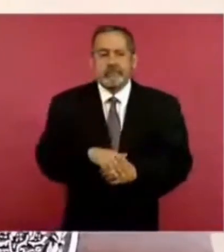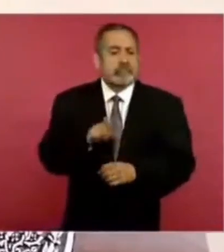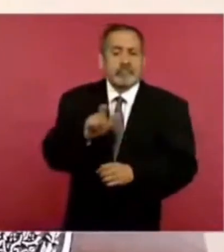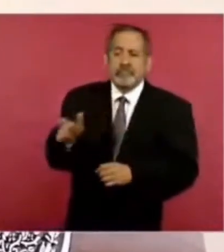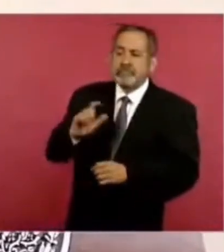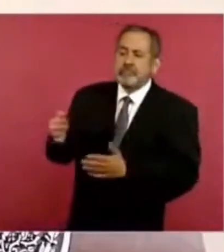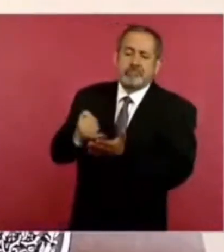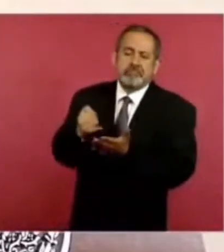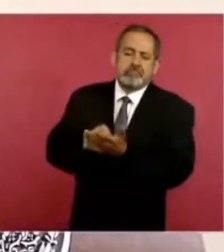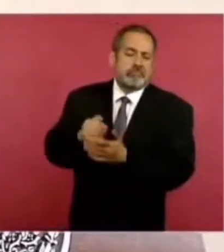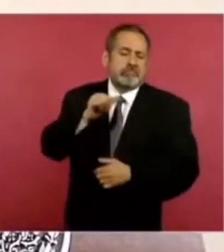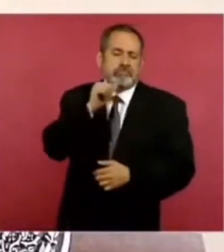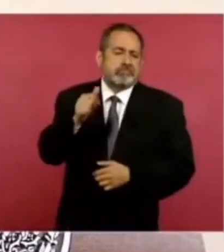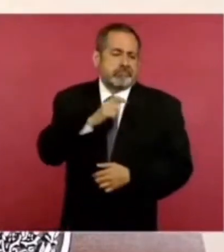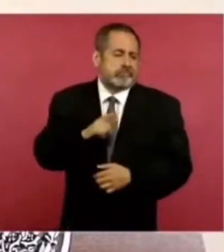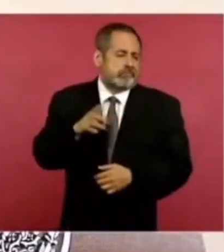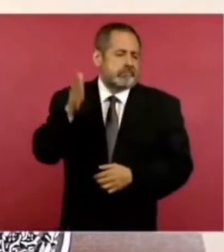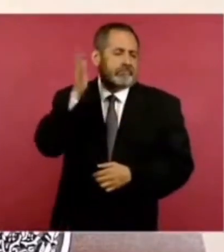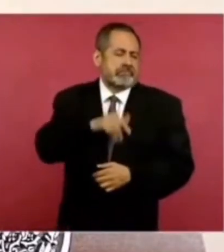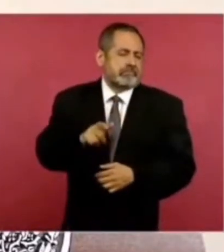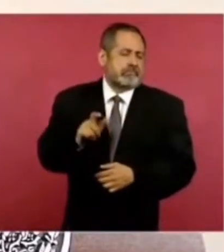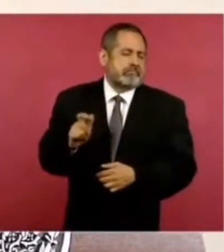Infonavit, Seguro Social,